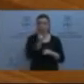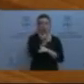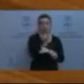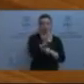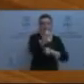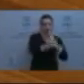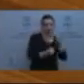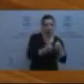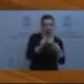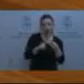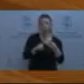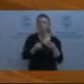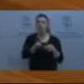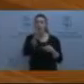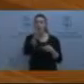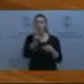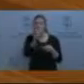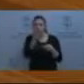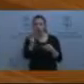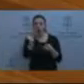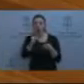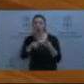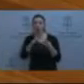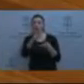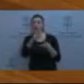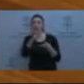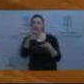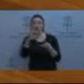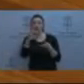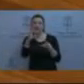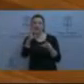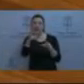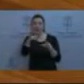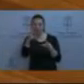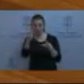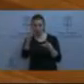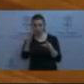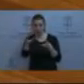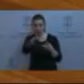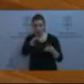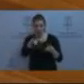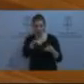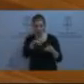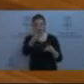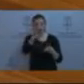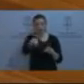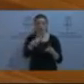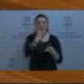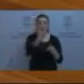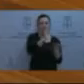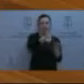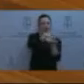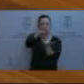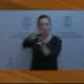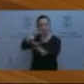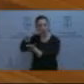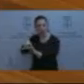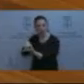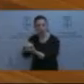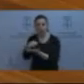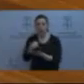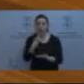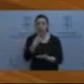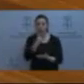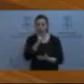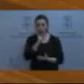Florida o de la Fresneda. Compromiso este último con ustedes. Por cierto, 3 equipamientos, se lo adelanto,